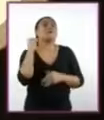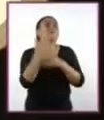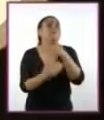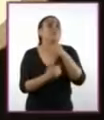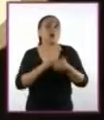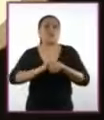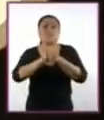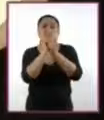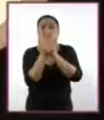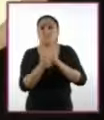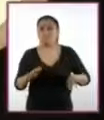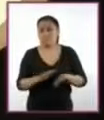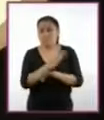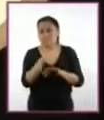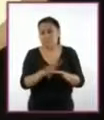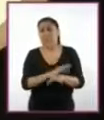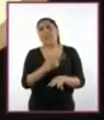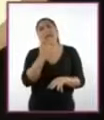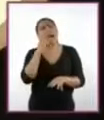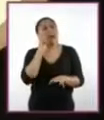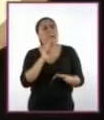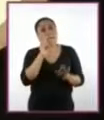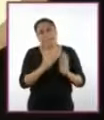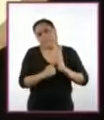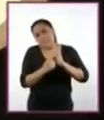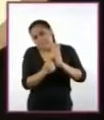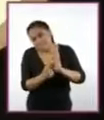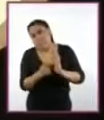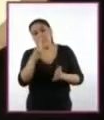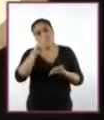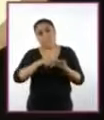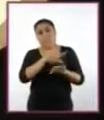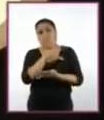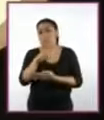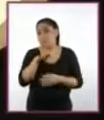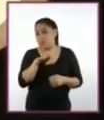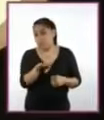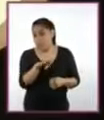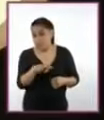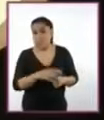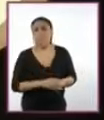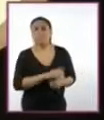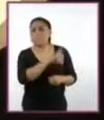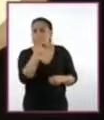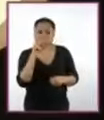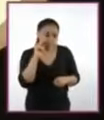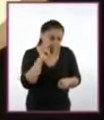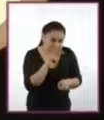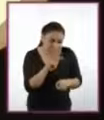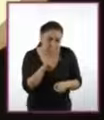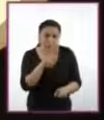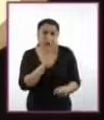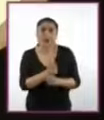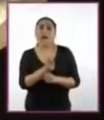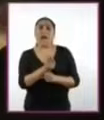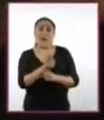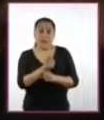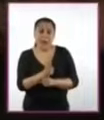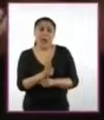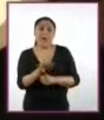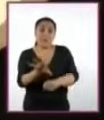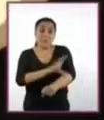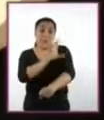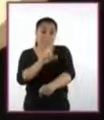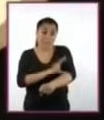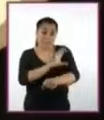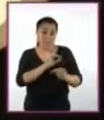cambiaría después de una famosa demostración en 1819. se encontró que si pasábamos un cable